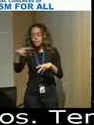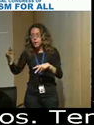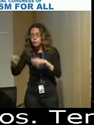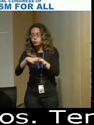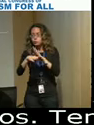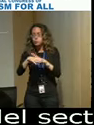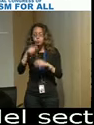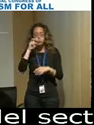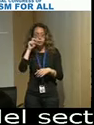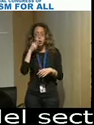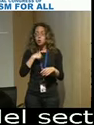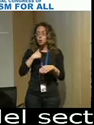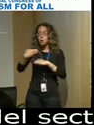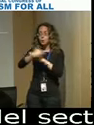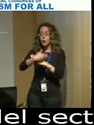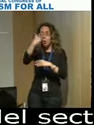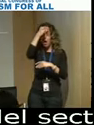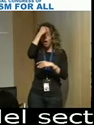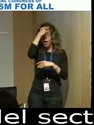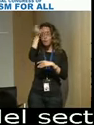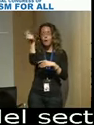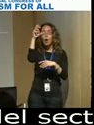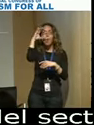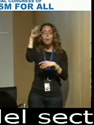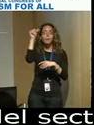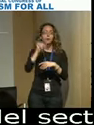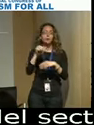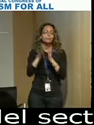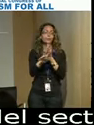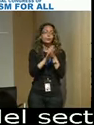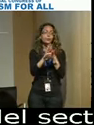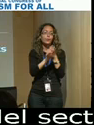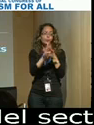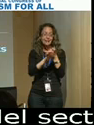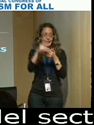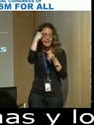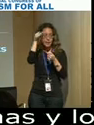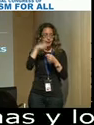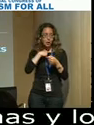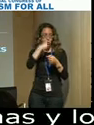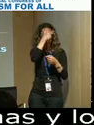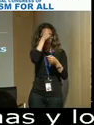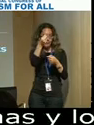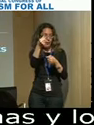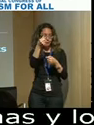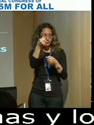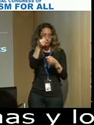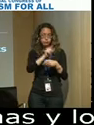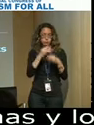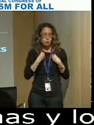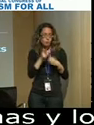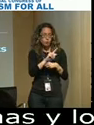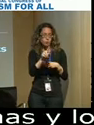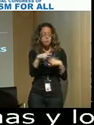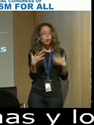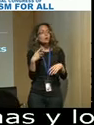si yo vengo a Ávila y me oyen hablar, bueno, o depende de dónde fuera, ya saben que no soy de ese sitio, pues ya me ven como una persona, vamos a